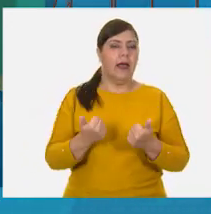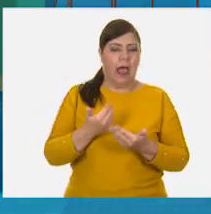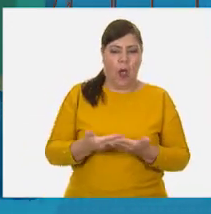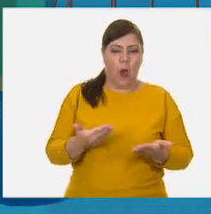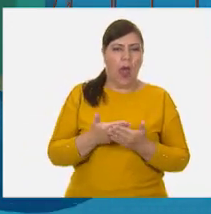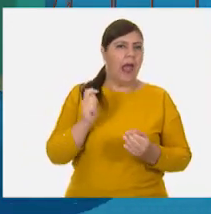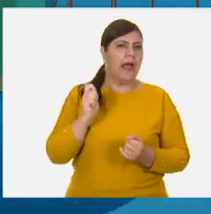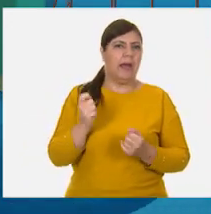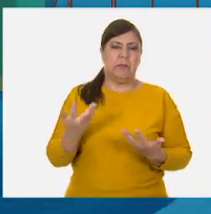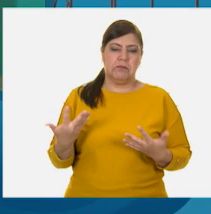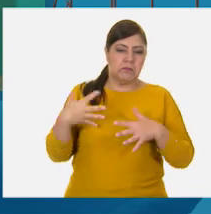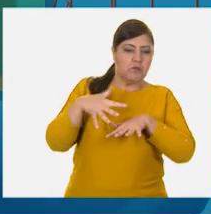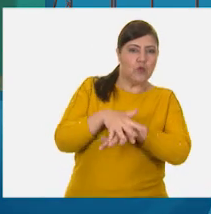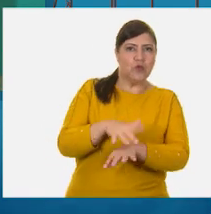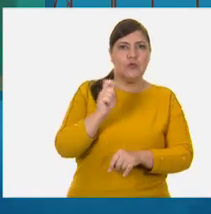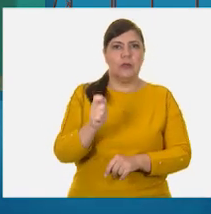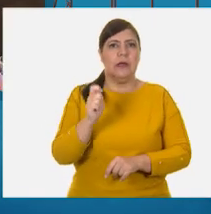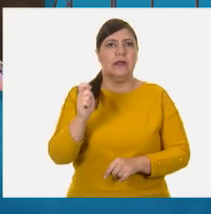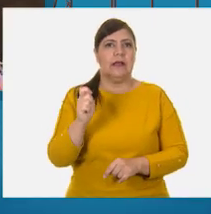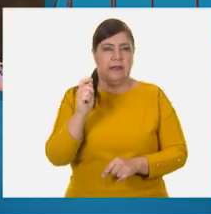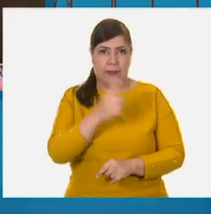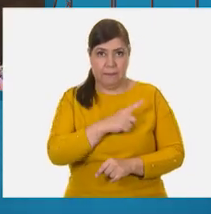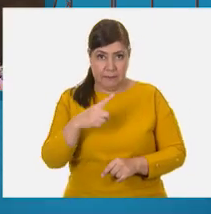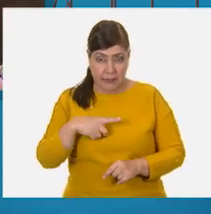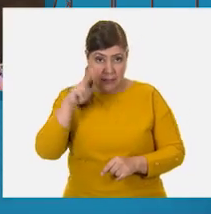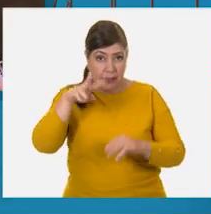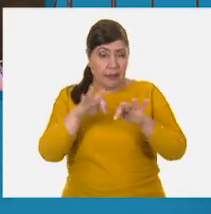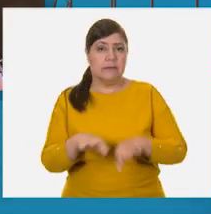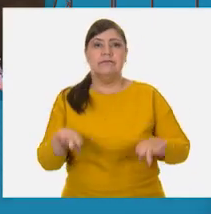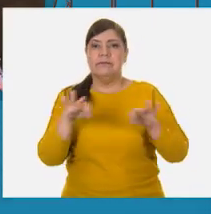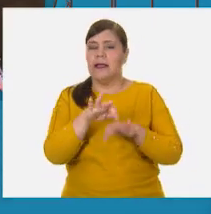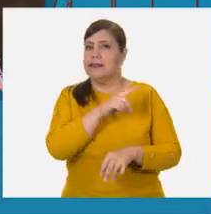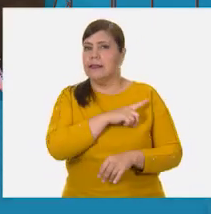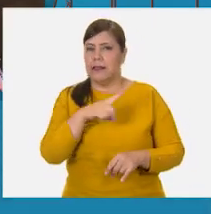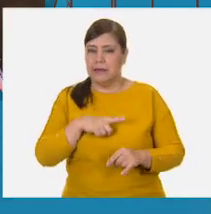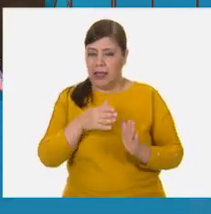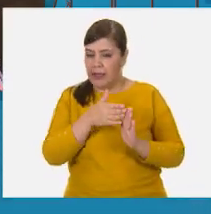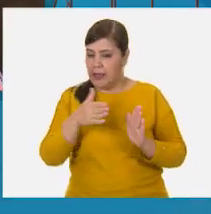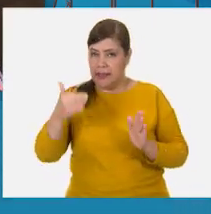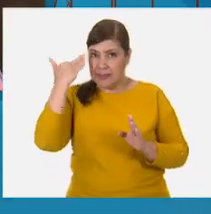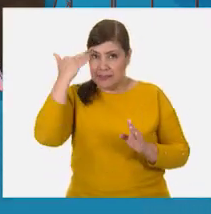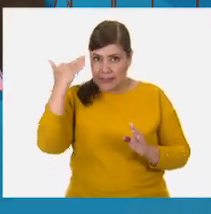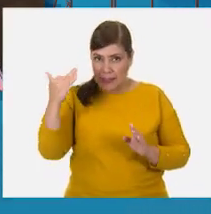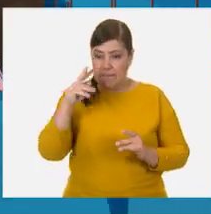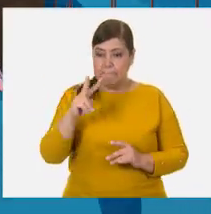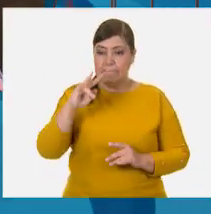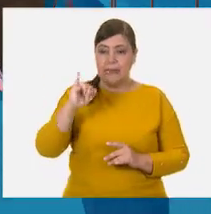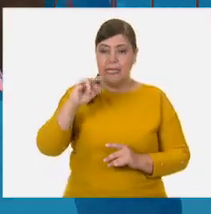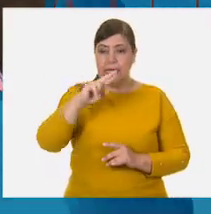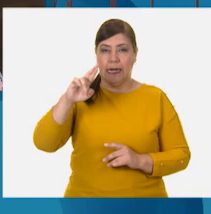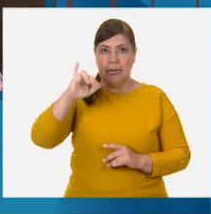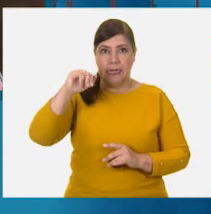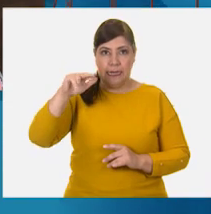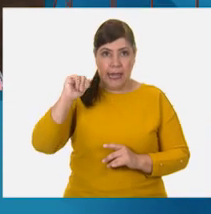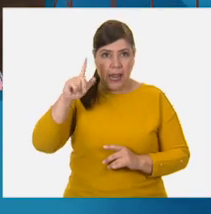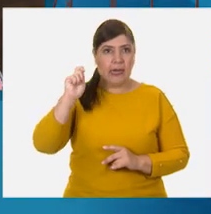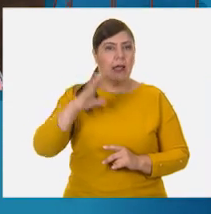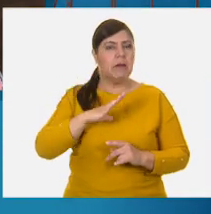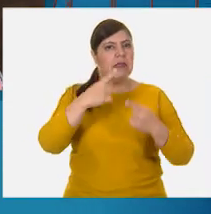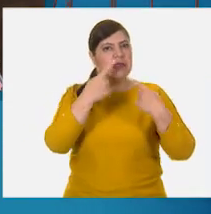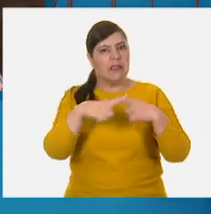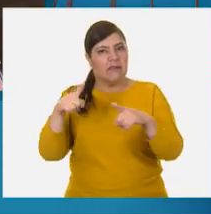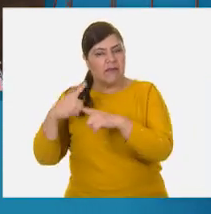hoy. Probablemente lo más importante de destacar del periodo virreinal sea la diversidad,